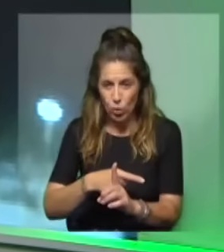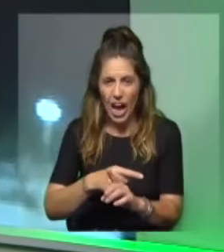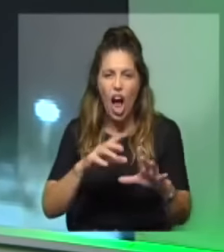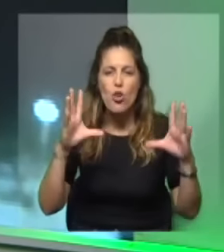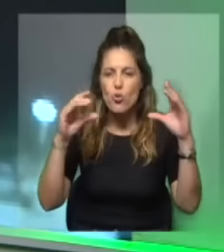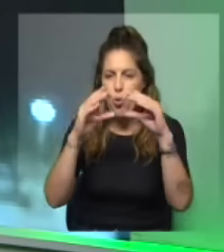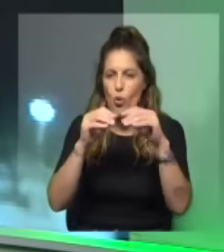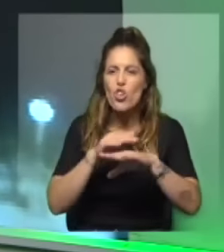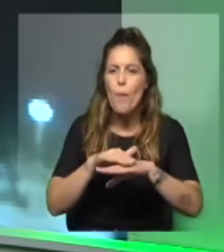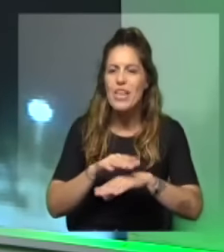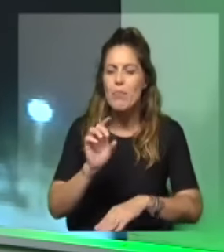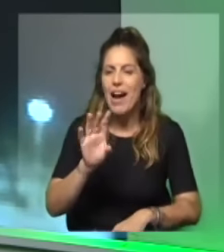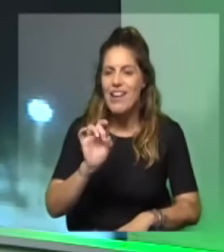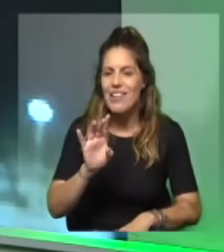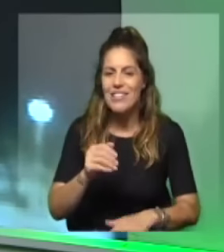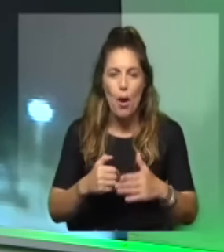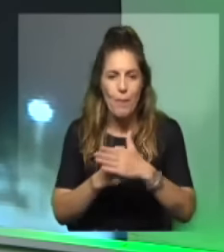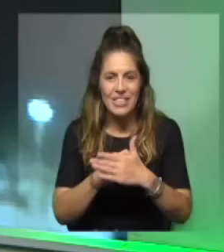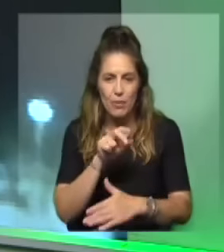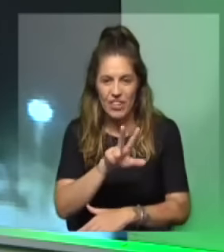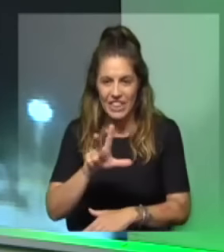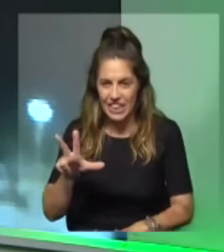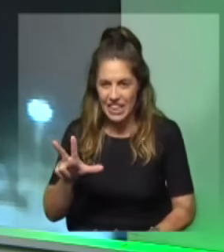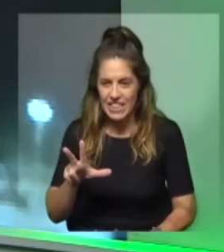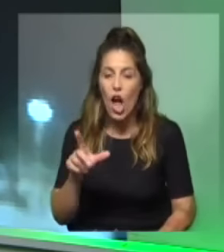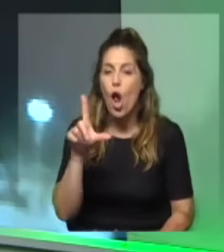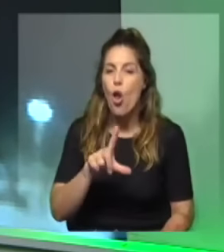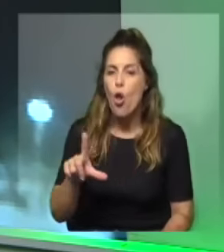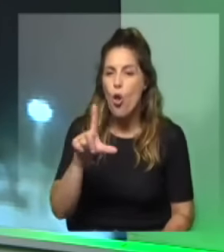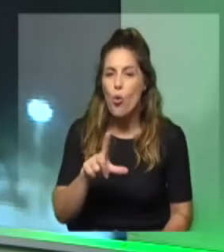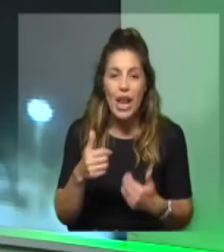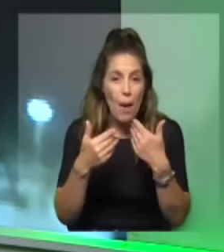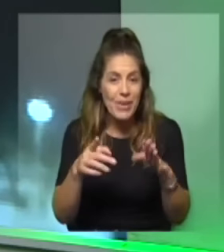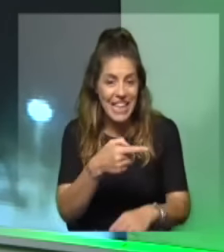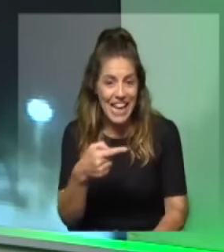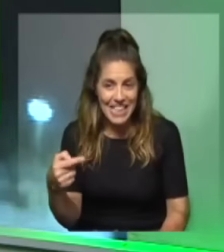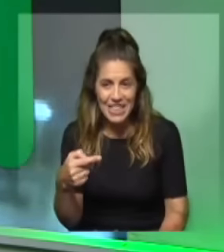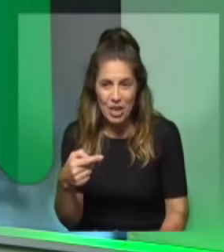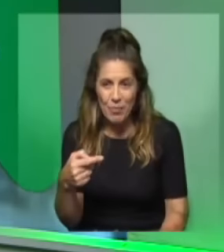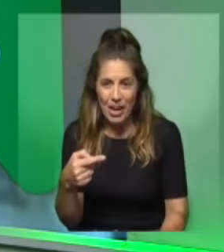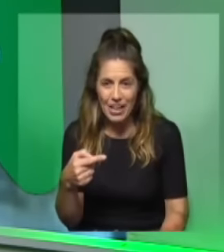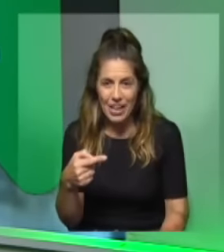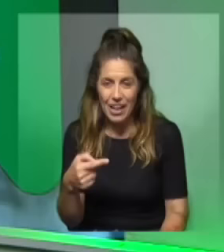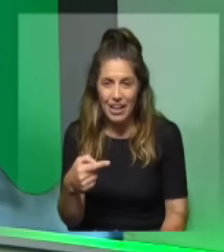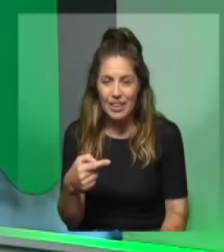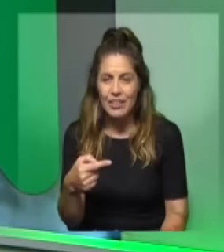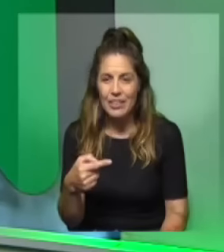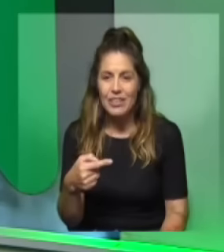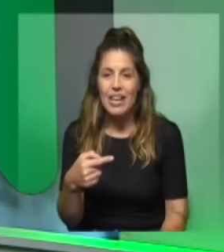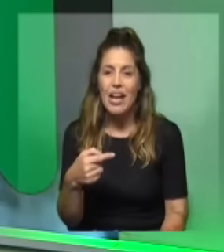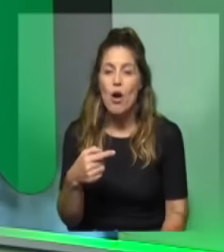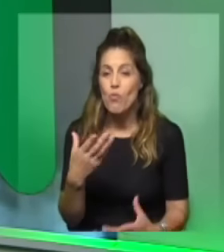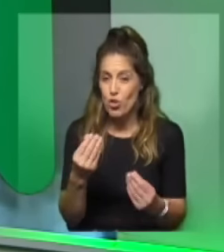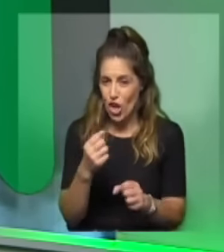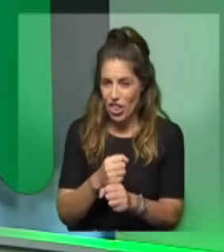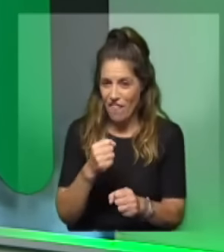nuboso la mínima será de 15 gr y la máxima de 23 pasamos al lunes empieza la semana que viene en términos de jornadas con trabajo acumulado